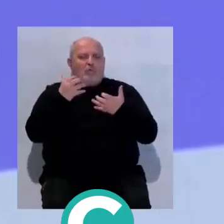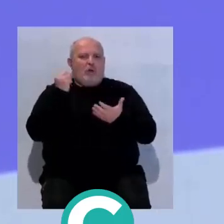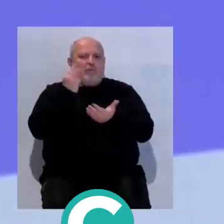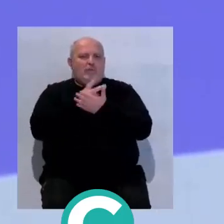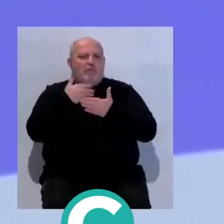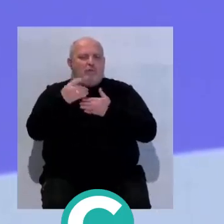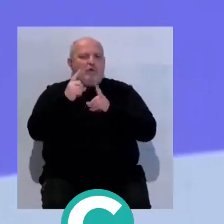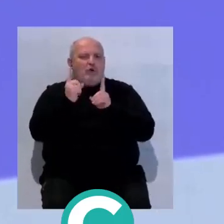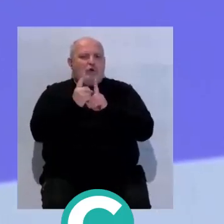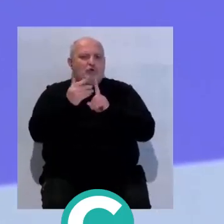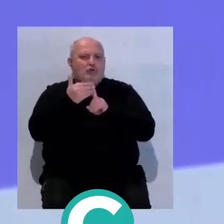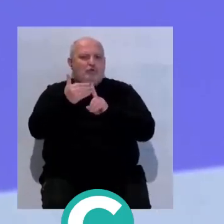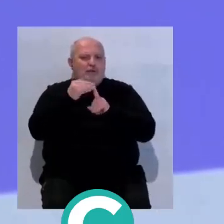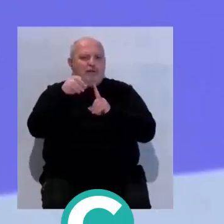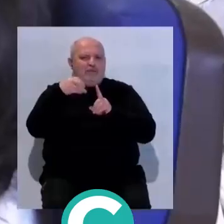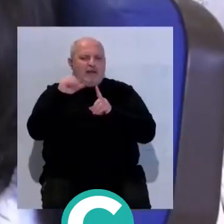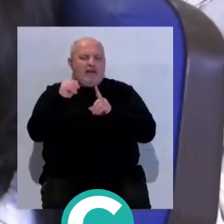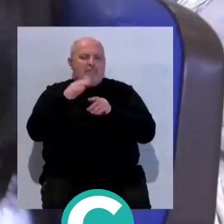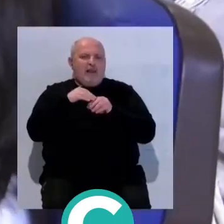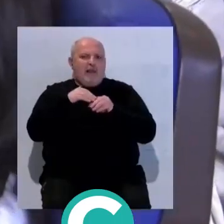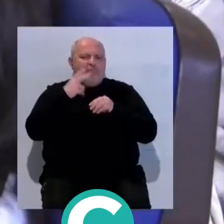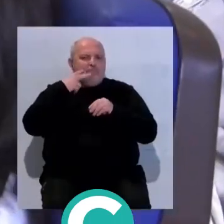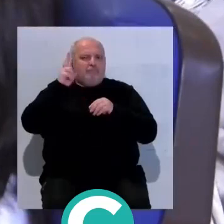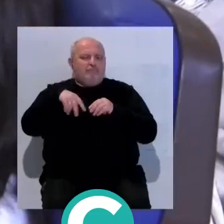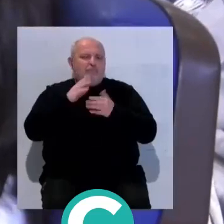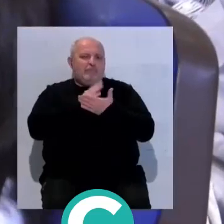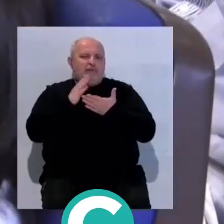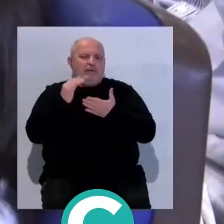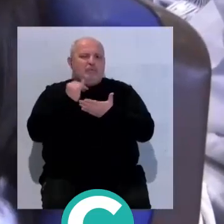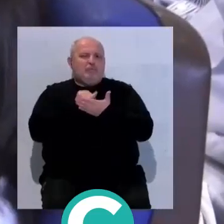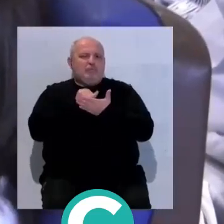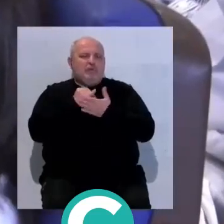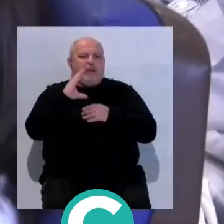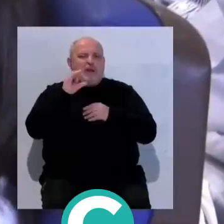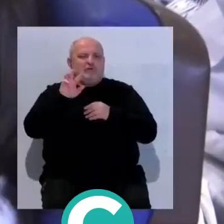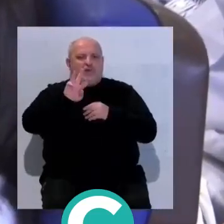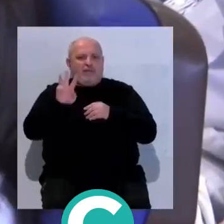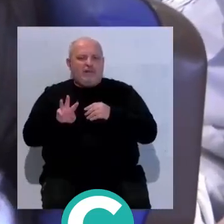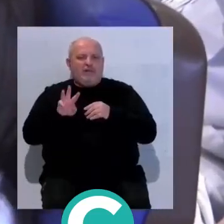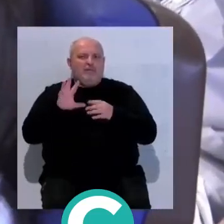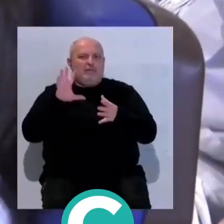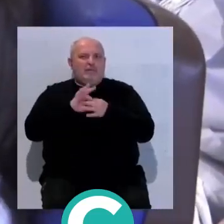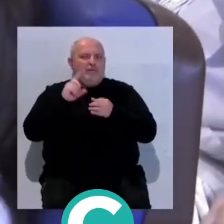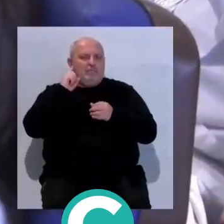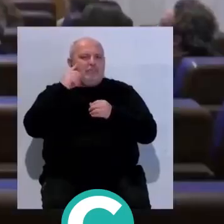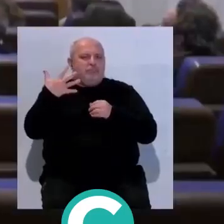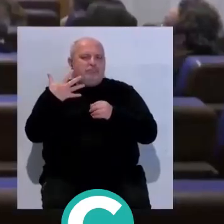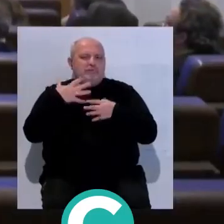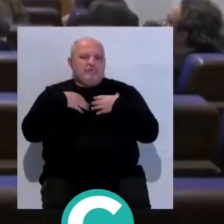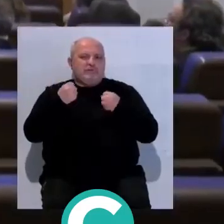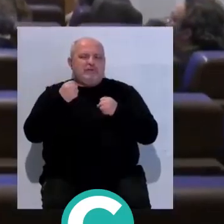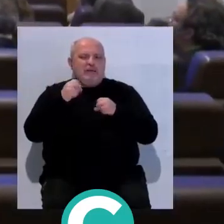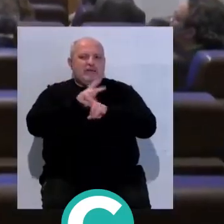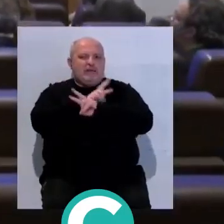a corto plazo que tiene el INIVICA para su acreditación por parte del Instituto Carlos III, referente en materia de salud a